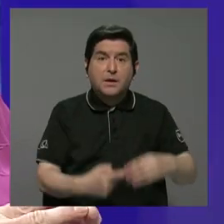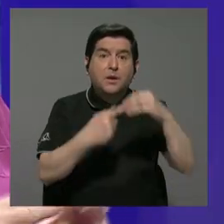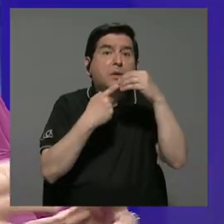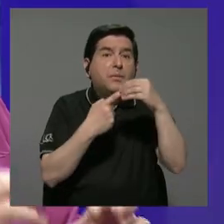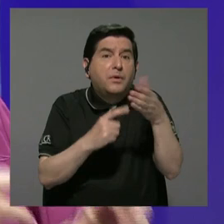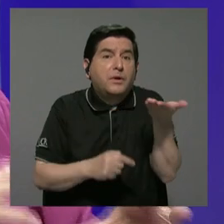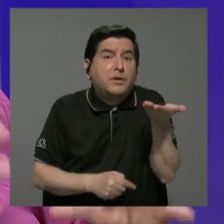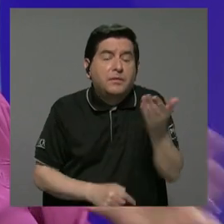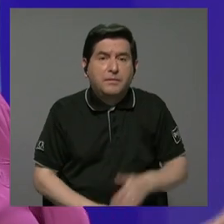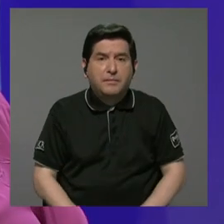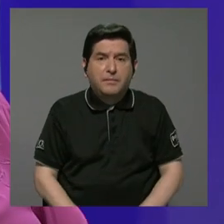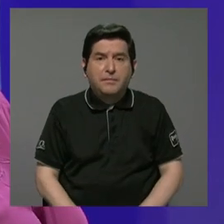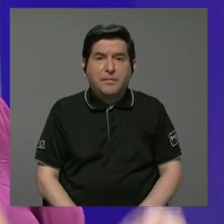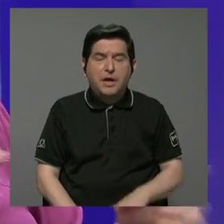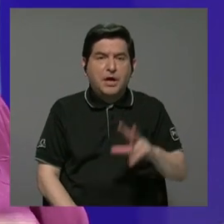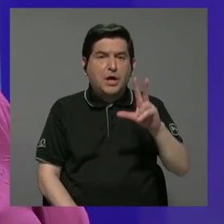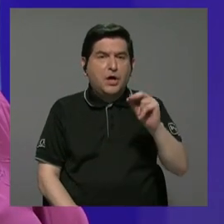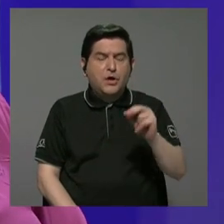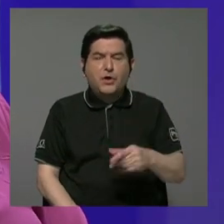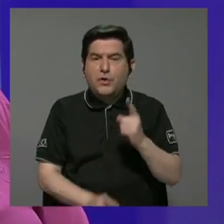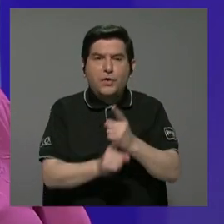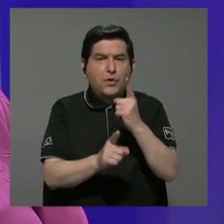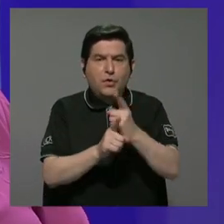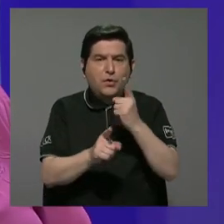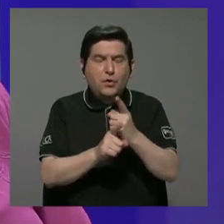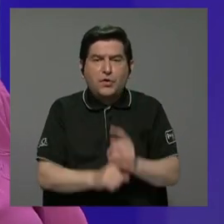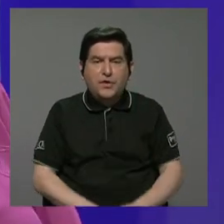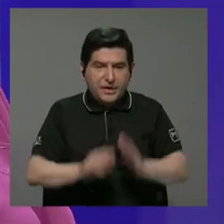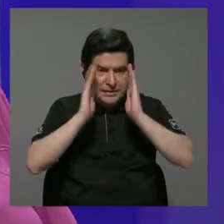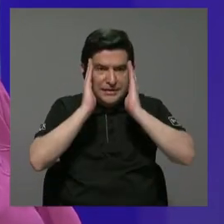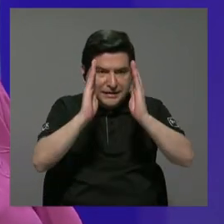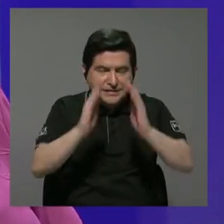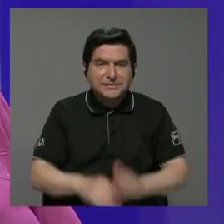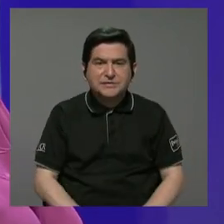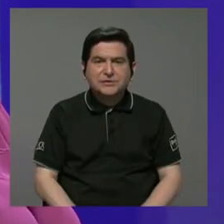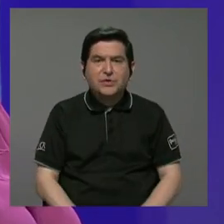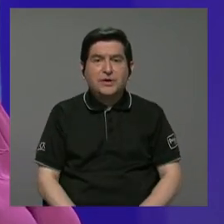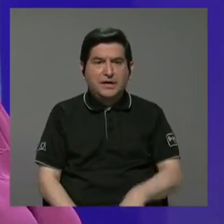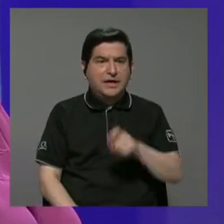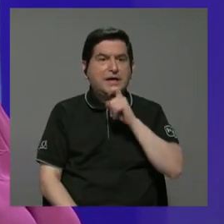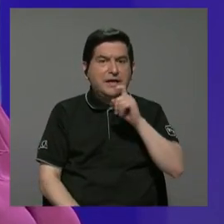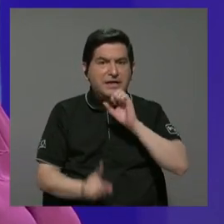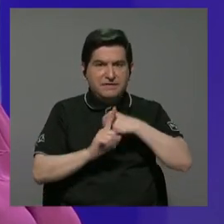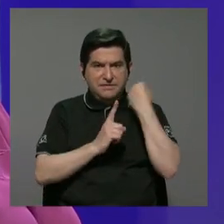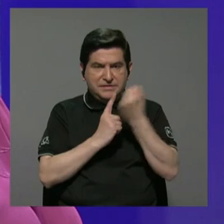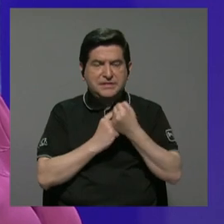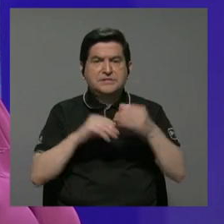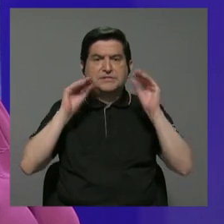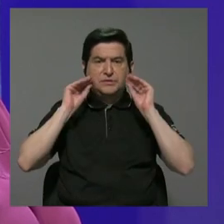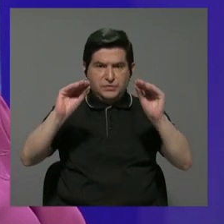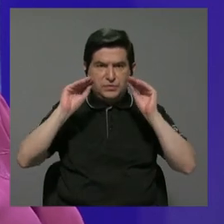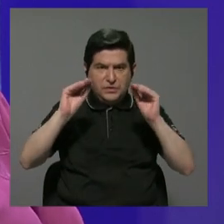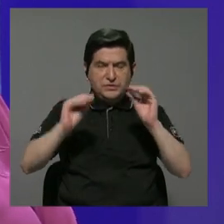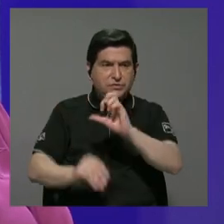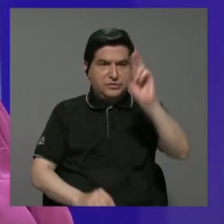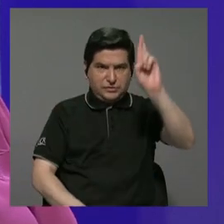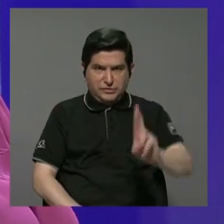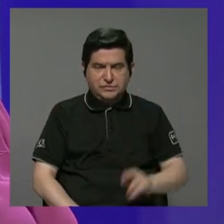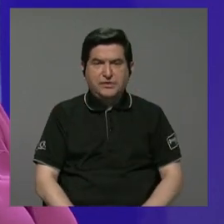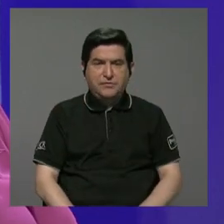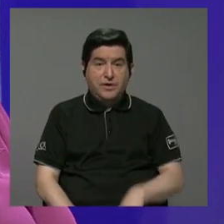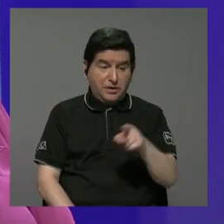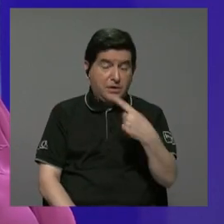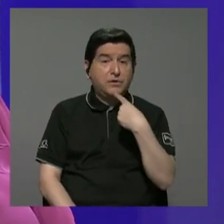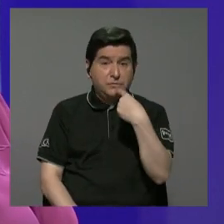centra en que no ha habido un enfrentamiento adecuado a la situación crítica que vive la educación costarricense. Usted misma